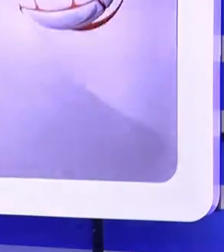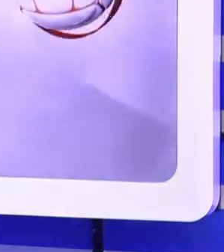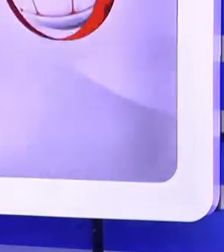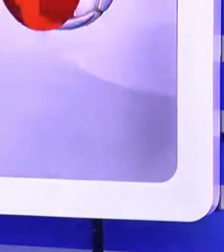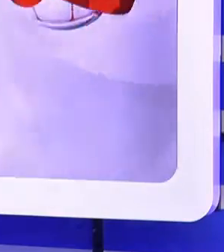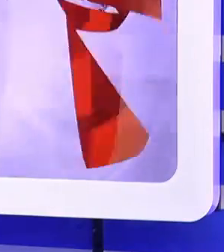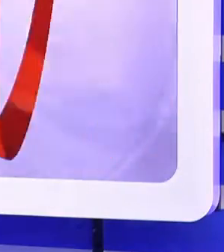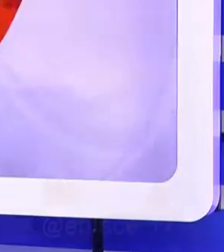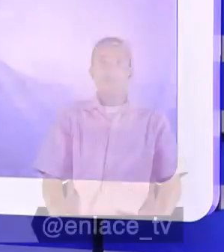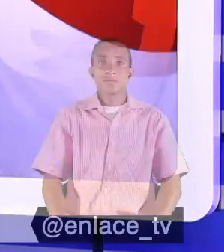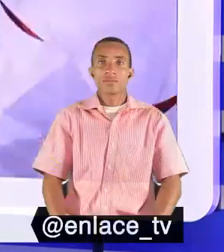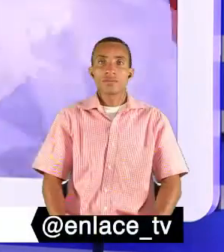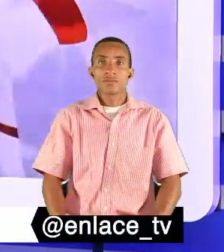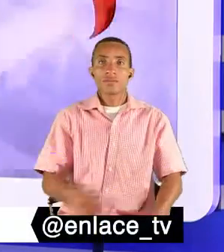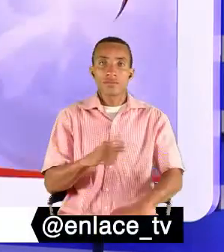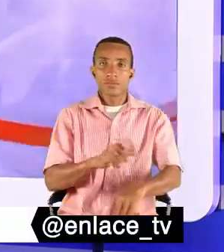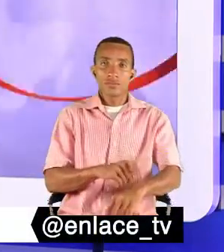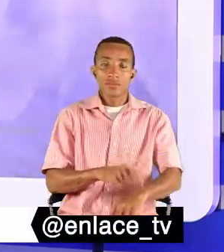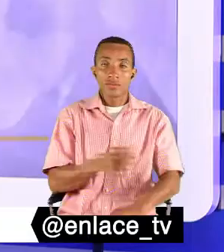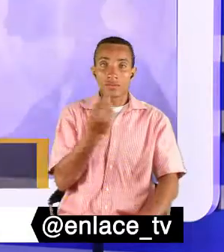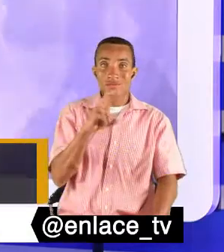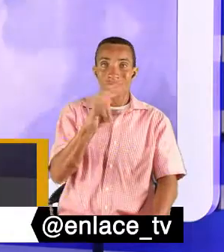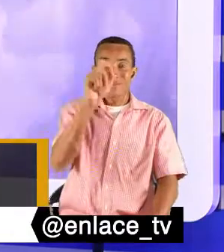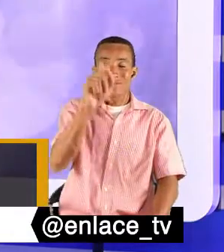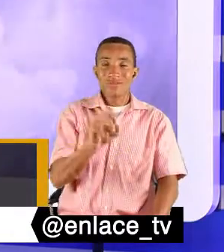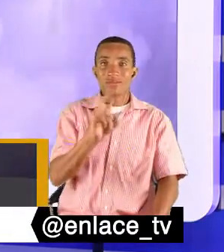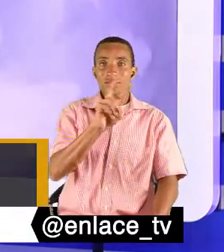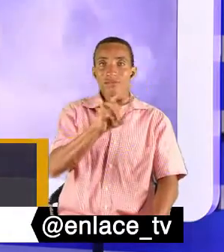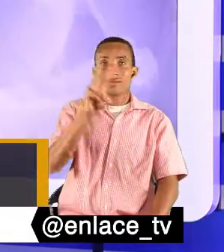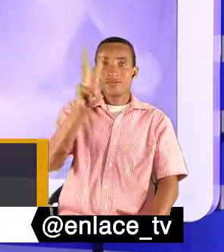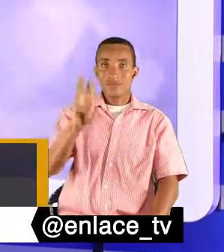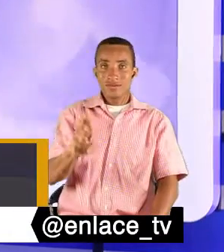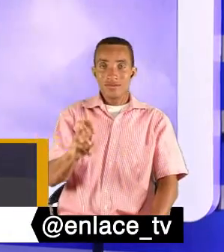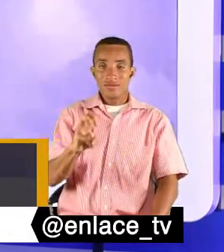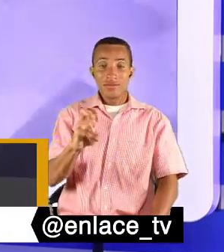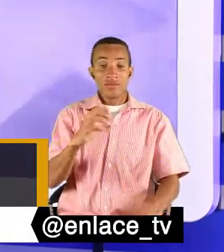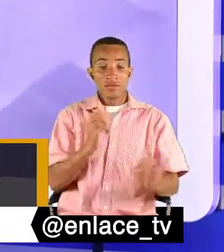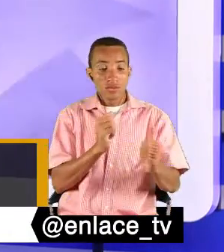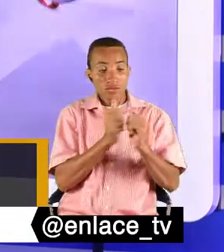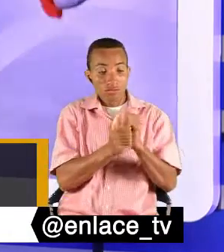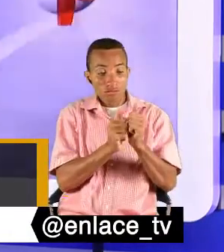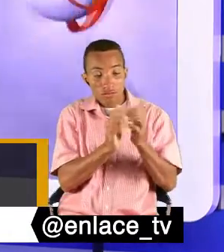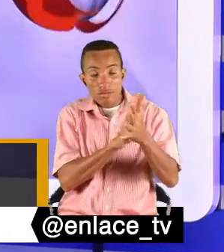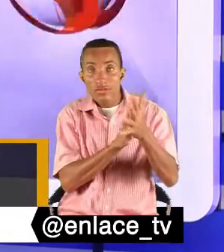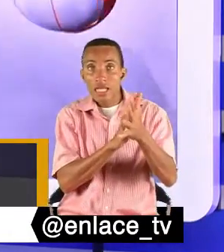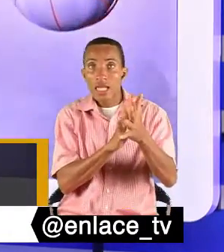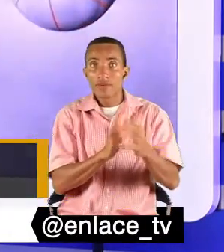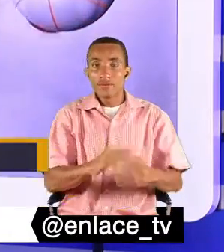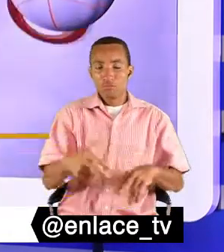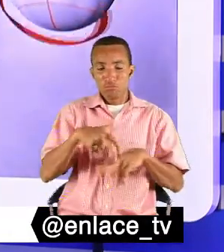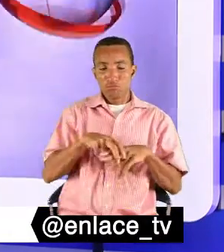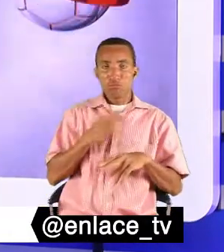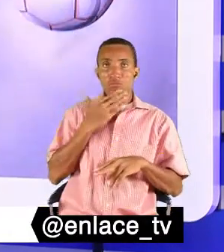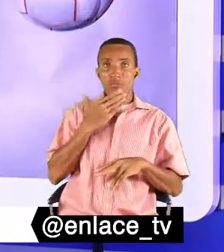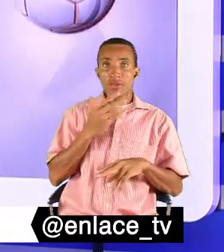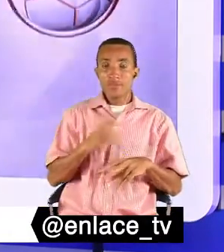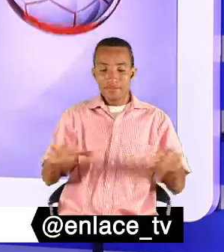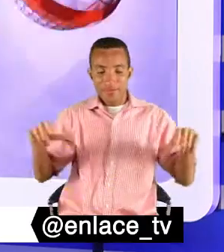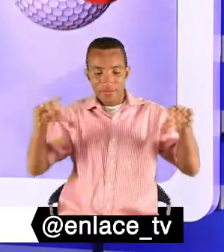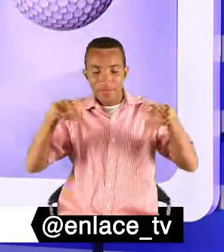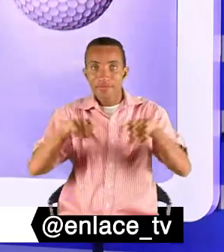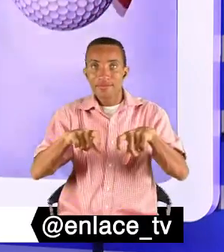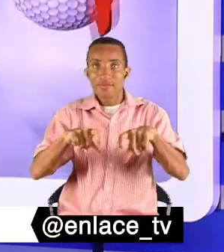Doce del día, 28 minutos, llegan los deportes a Enlace Noticias. Pónganse cómodos, esta es la información. Hablemos de microfútbol porque se desarrolla